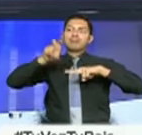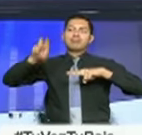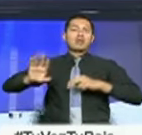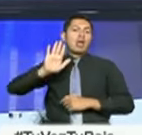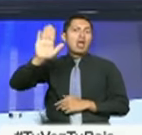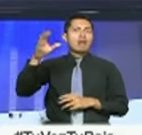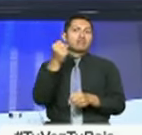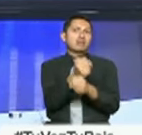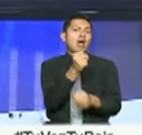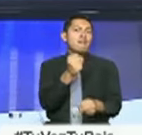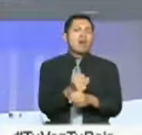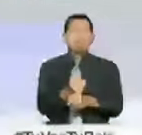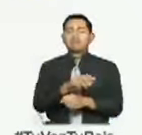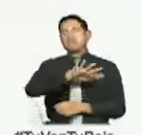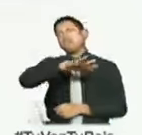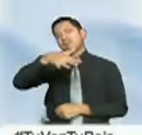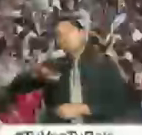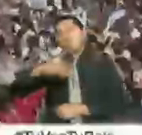decisiones controversiales.